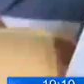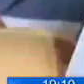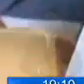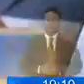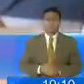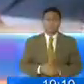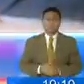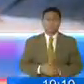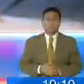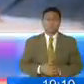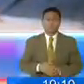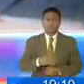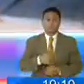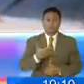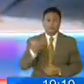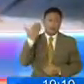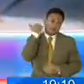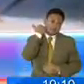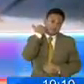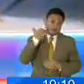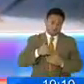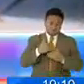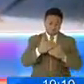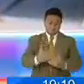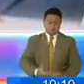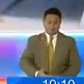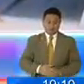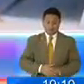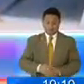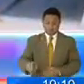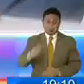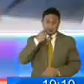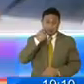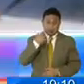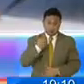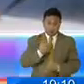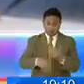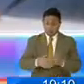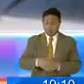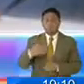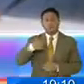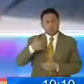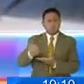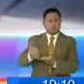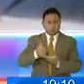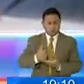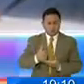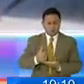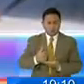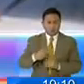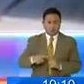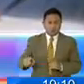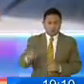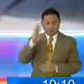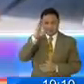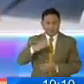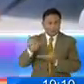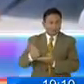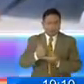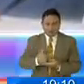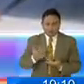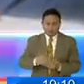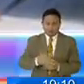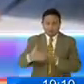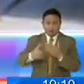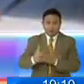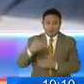Yo me quedé embarazada. El papá de mi hija me dijo que me iba a ayudar, pero no me ayudó nunca. Se enteró